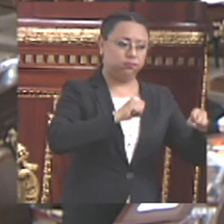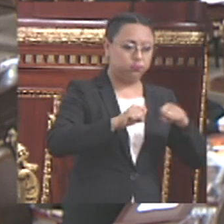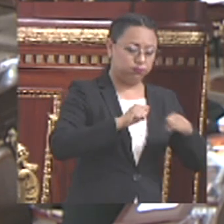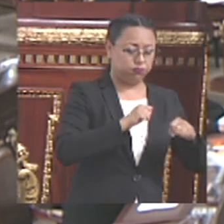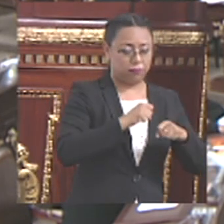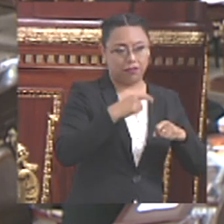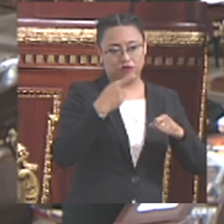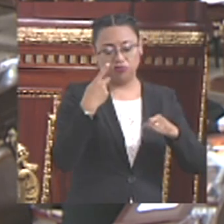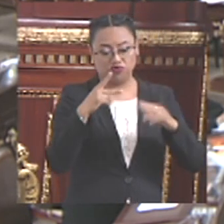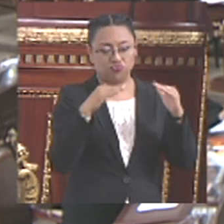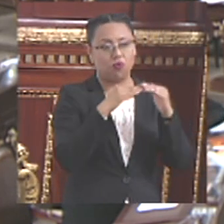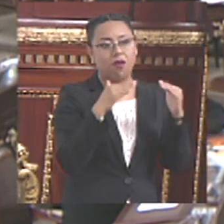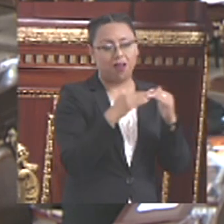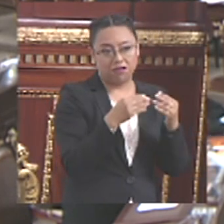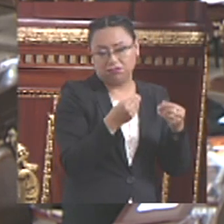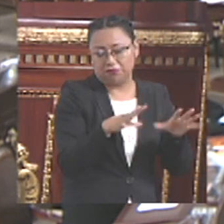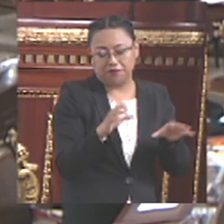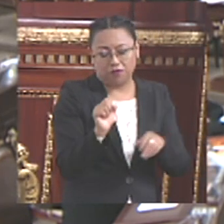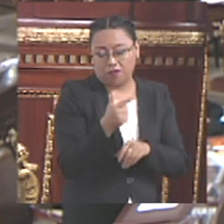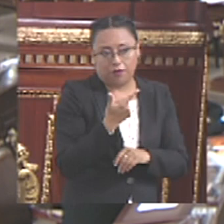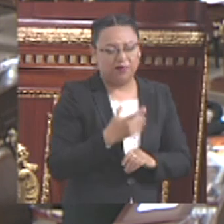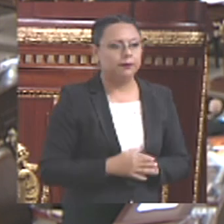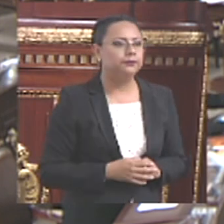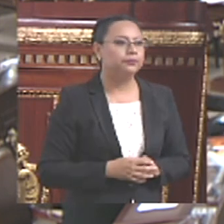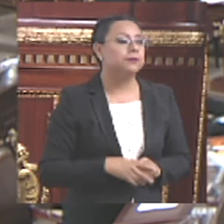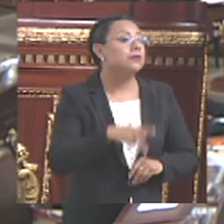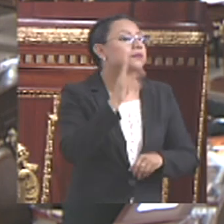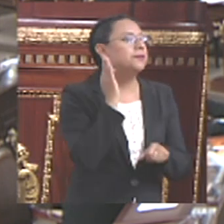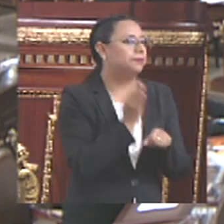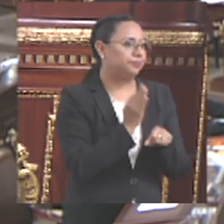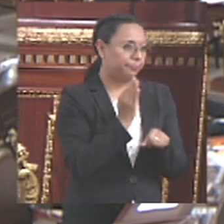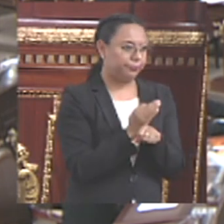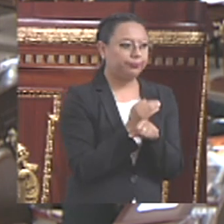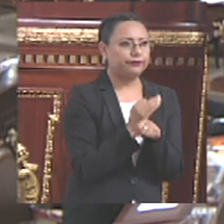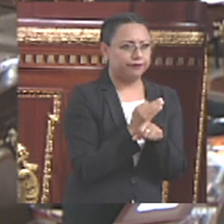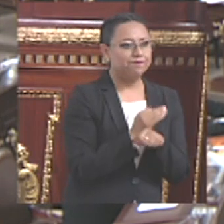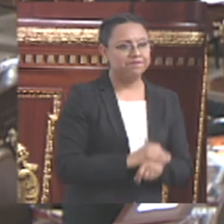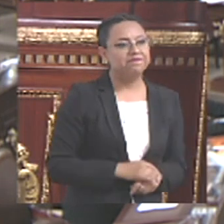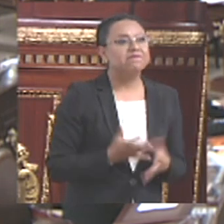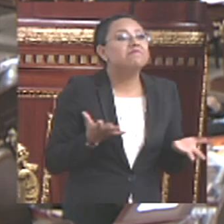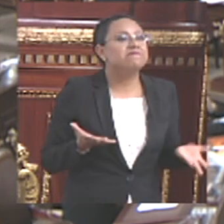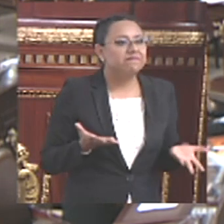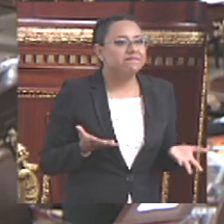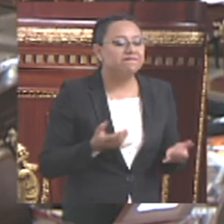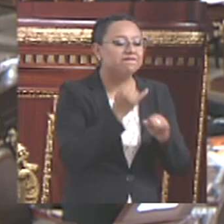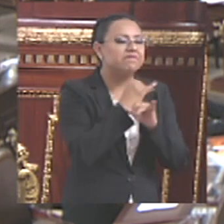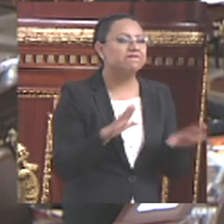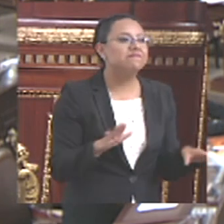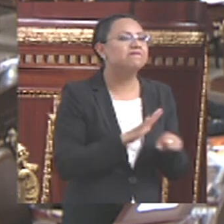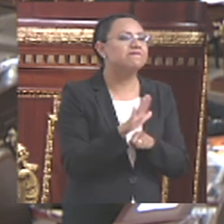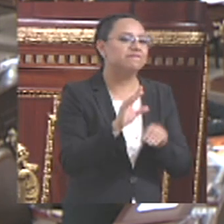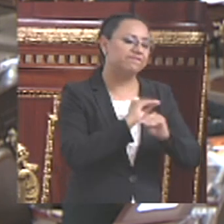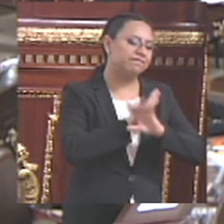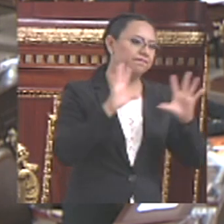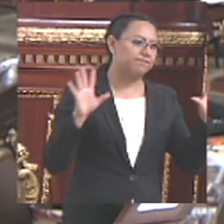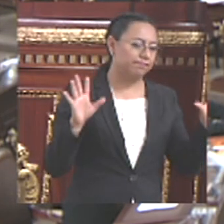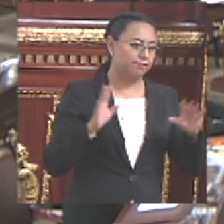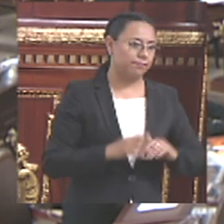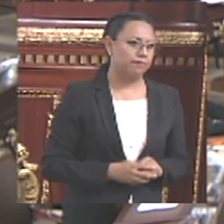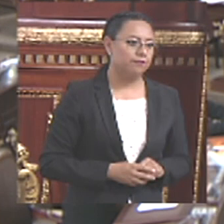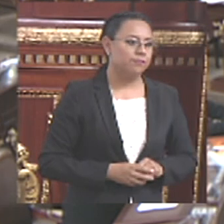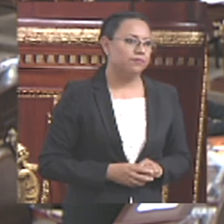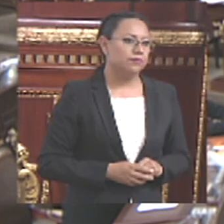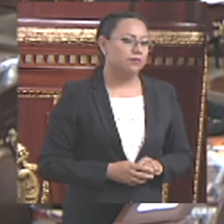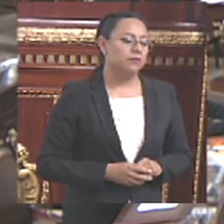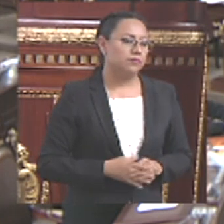viviendas. Pero ¿cuál es la noticia? Pues es clara. Y no lo digo yo ni traigo otros datos porque luego se estila